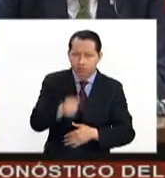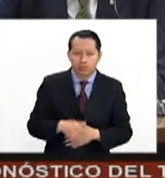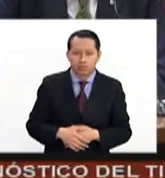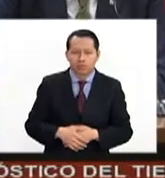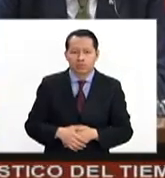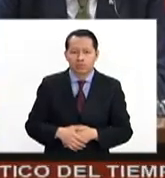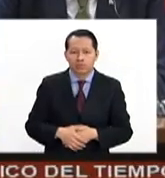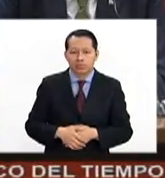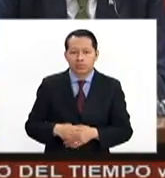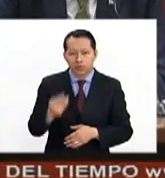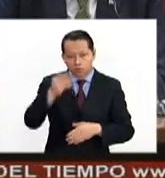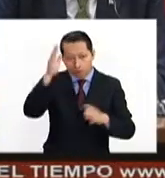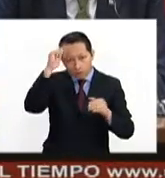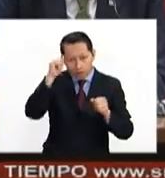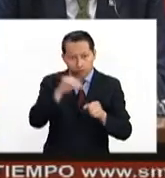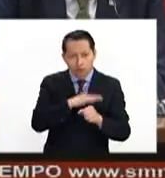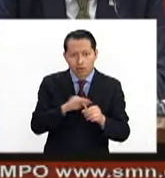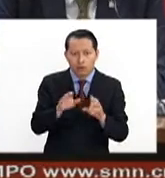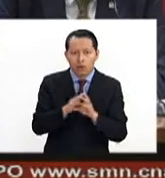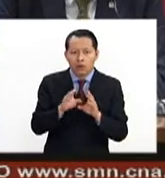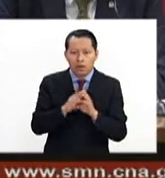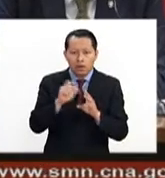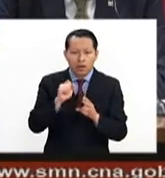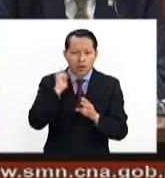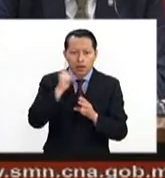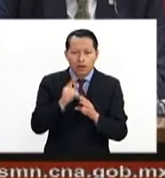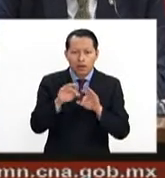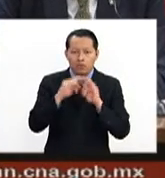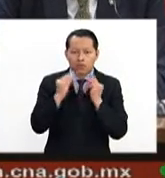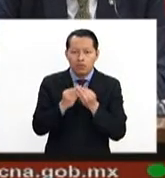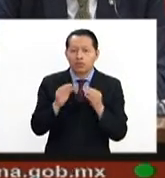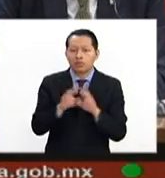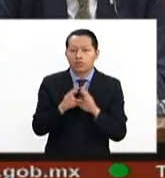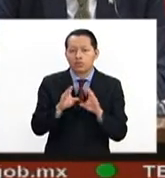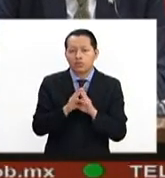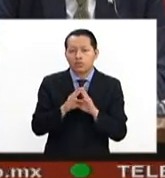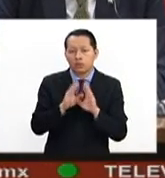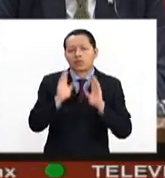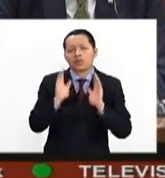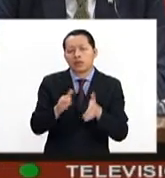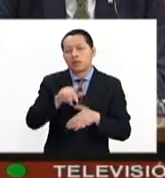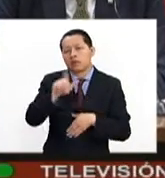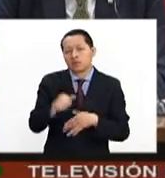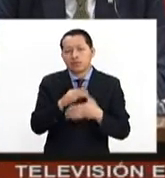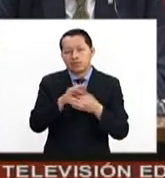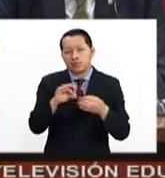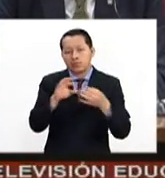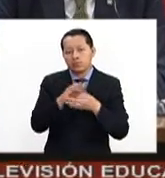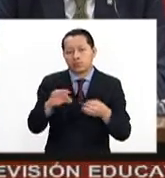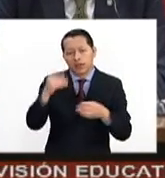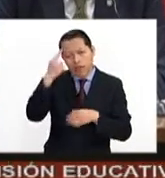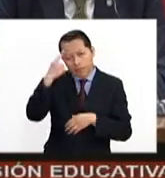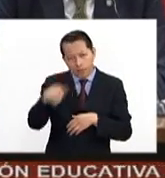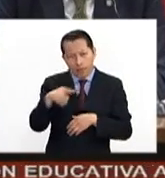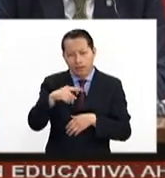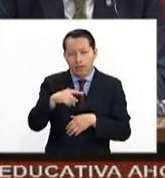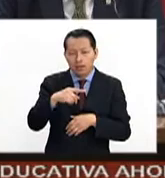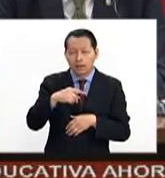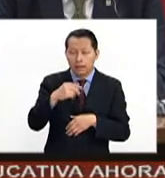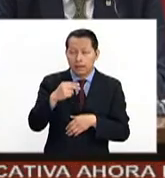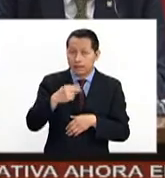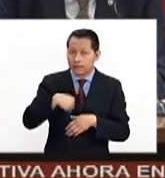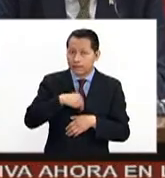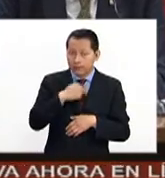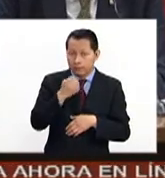Convenimos también en encontrar algunas formas, ya lo comentaremos después, para que nuestros estudiantes